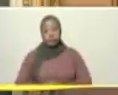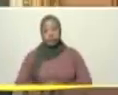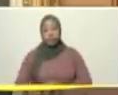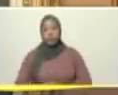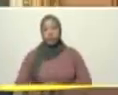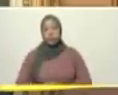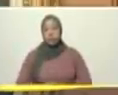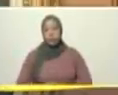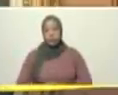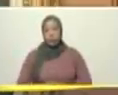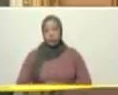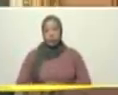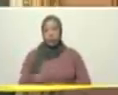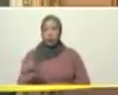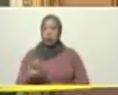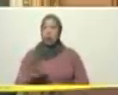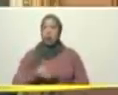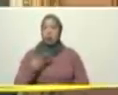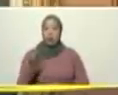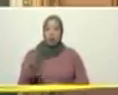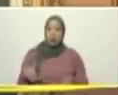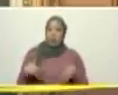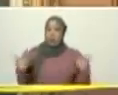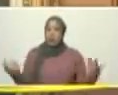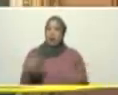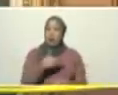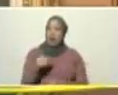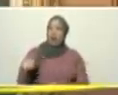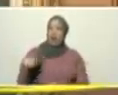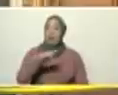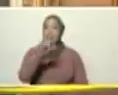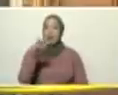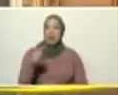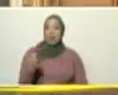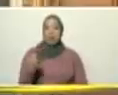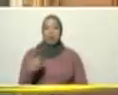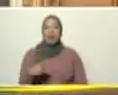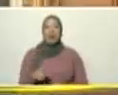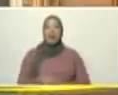Y no han querido transmitir ustedes porque no quieren, no les da la gana, por TikTok.